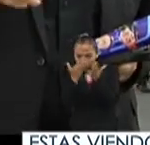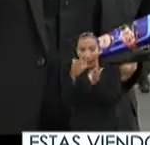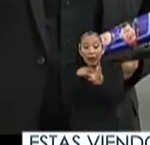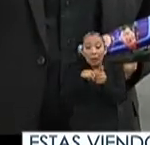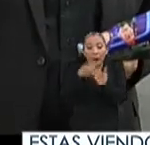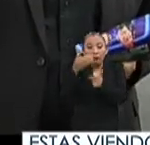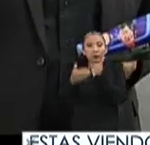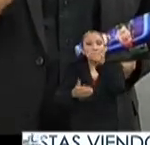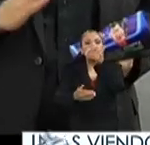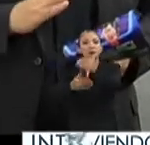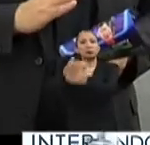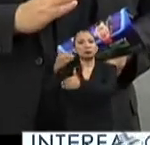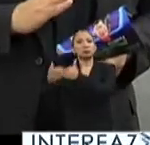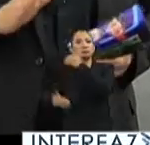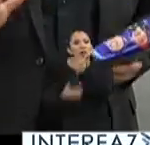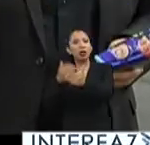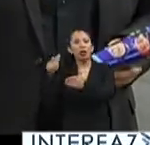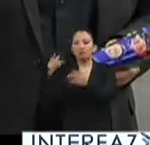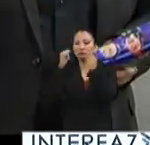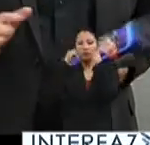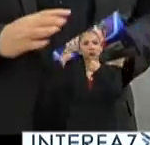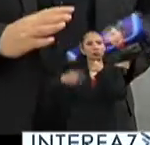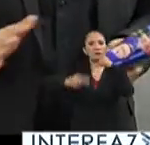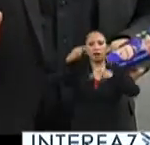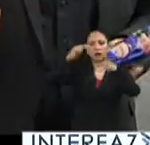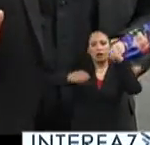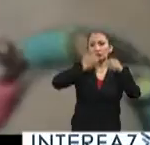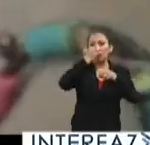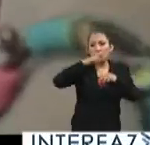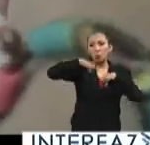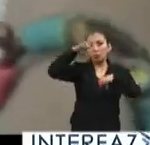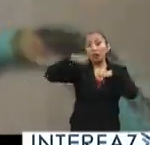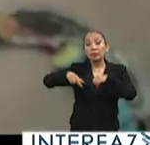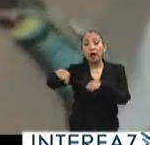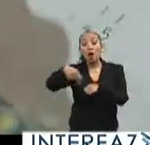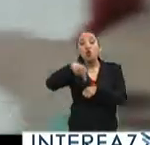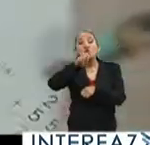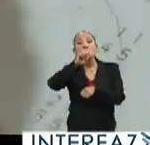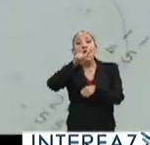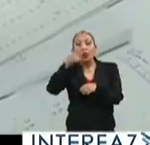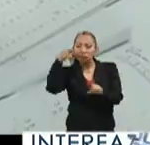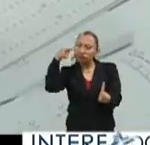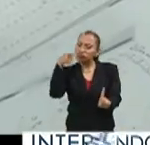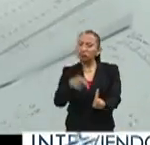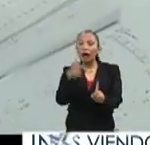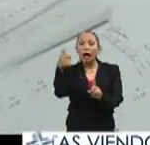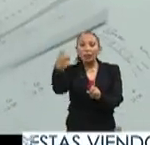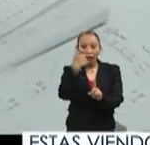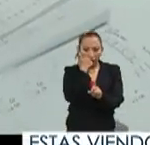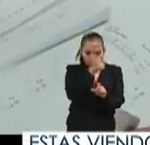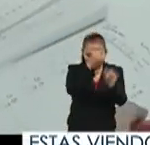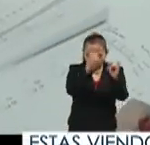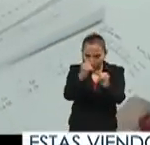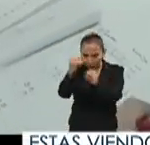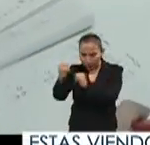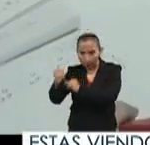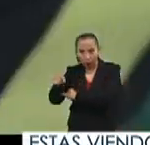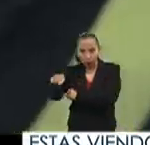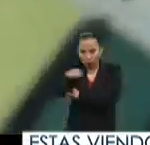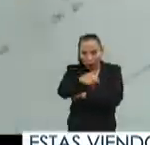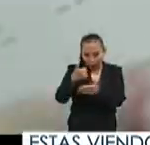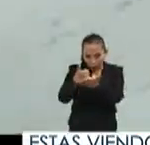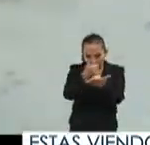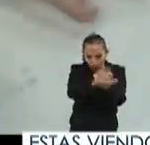a partir de ir avanzando sin importar su grado escolar o su edad. La idea de Kumon es concentrarse en cada estudiante individualmente